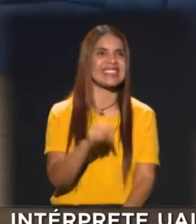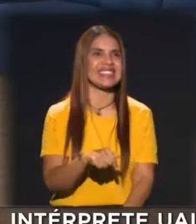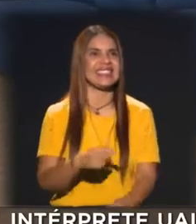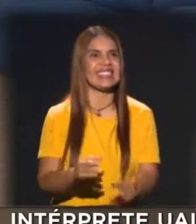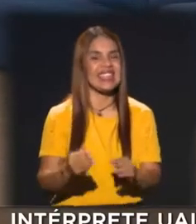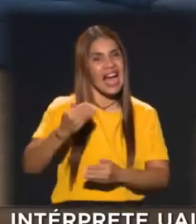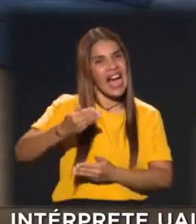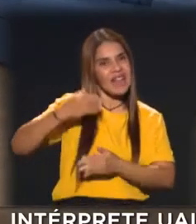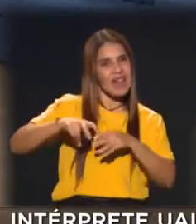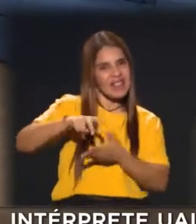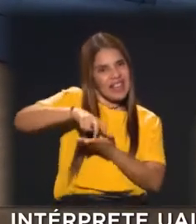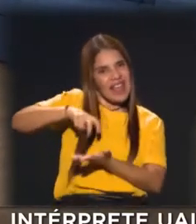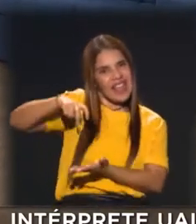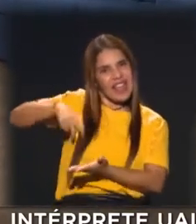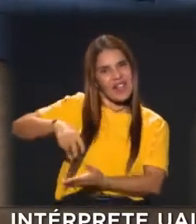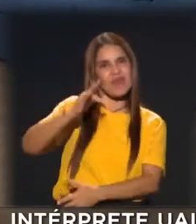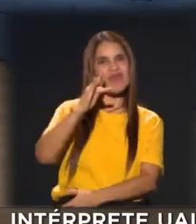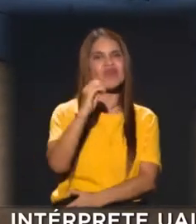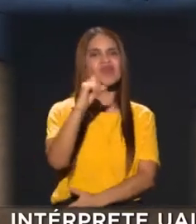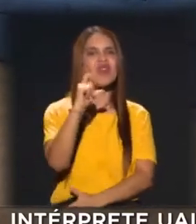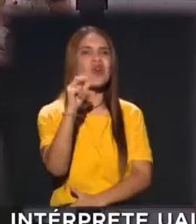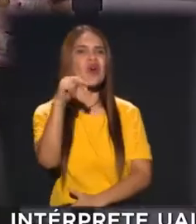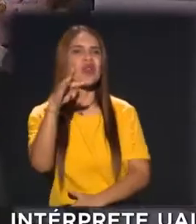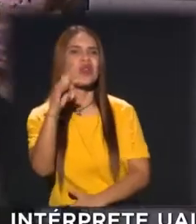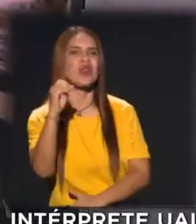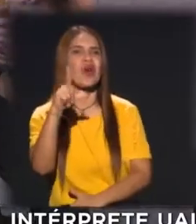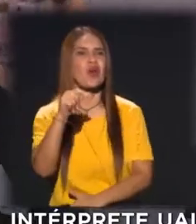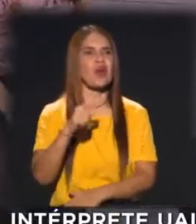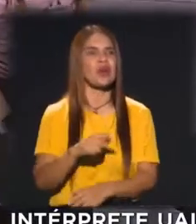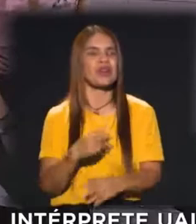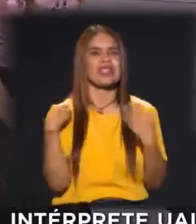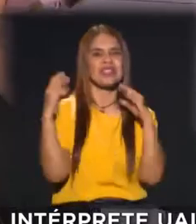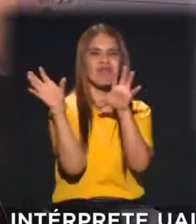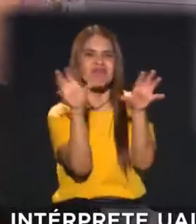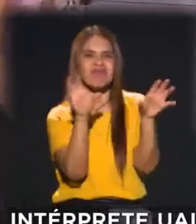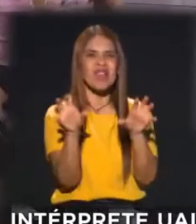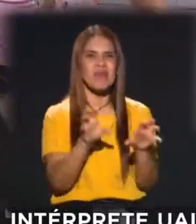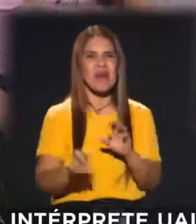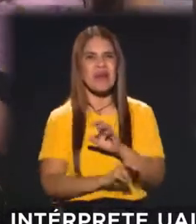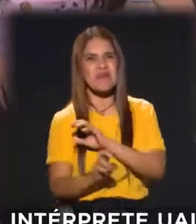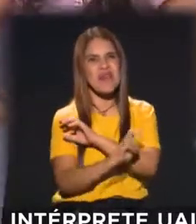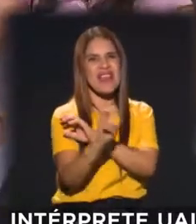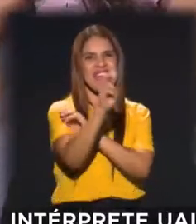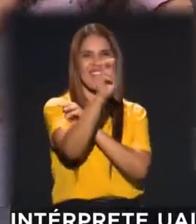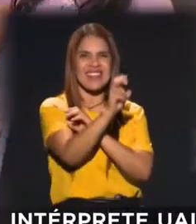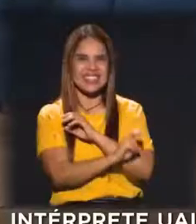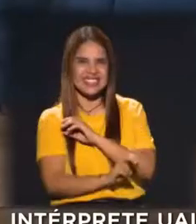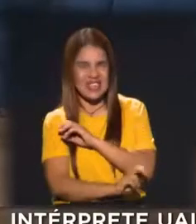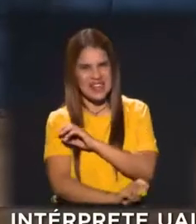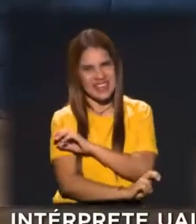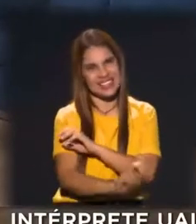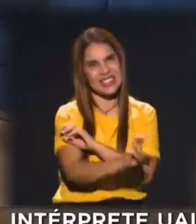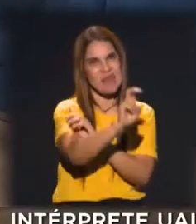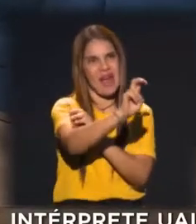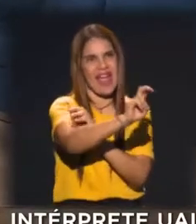hace así para allá, tolón, tolón. Y el que se mueva, y el que se mueva,